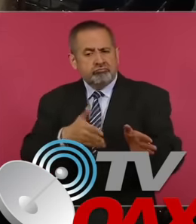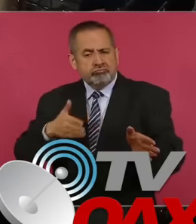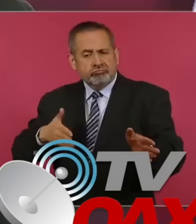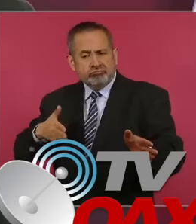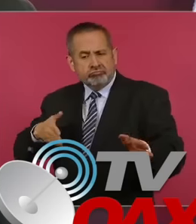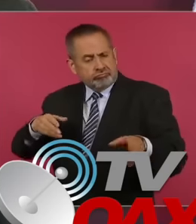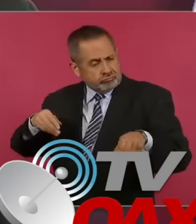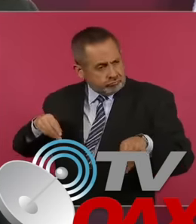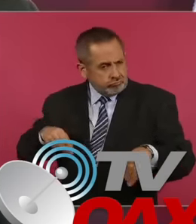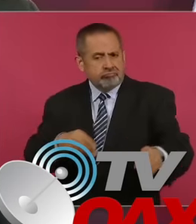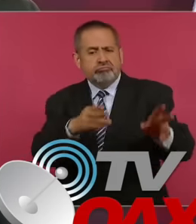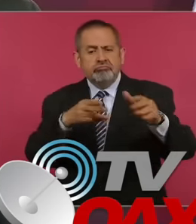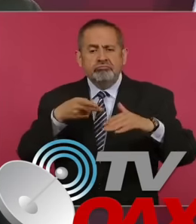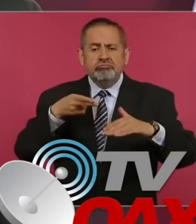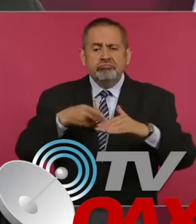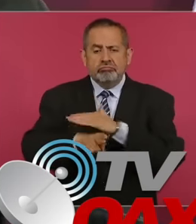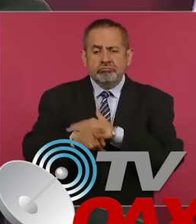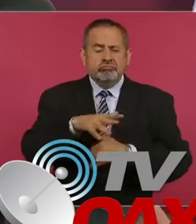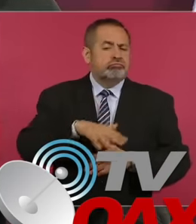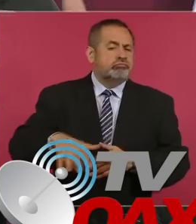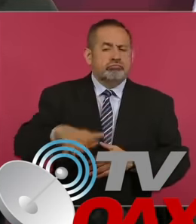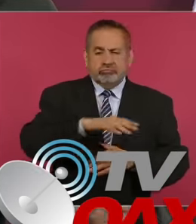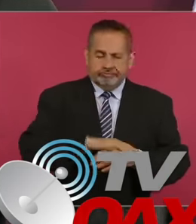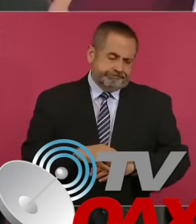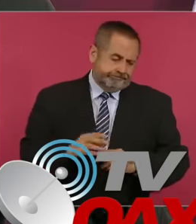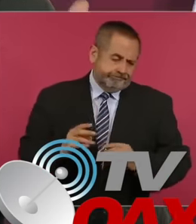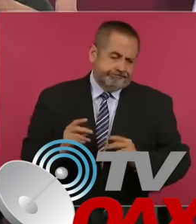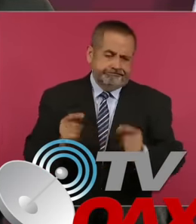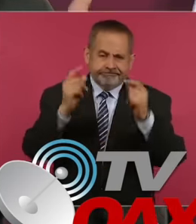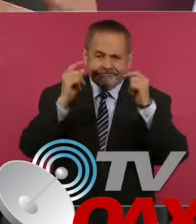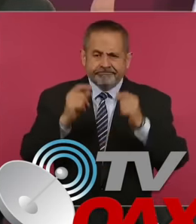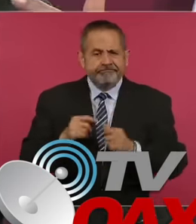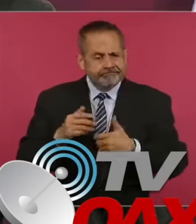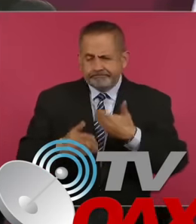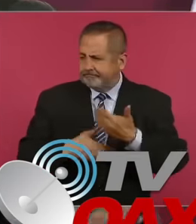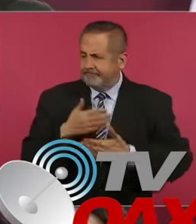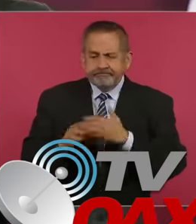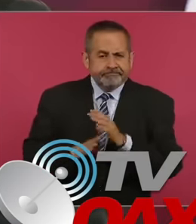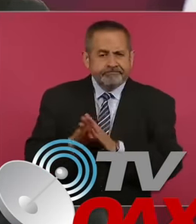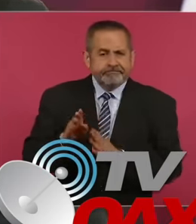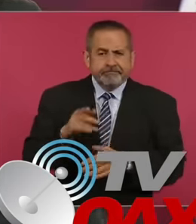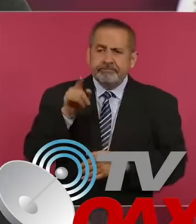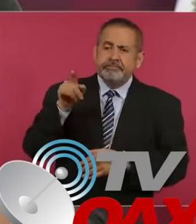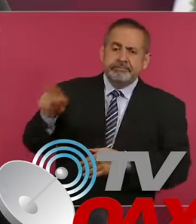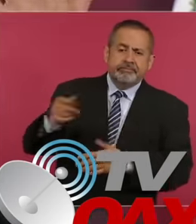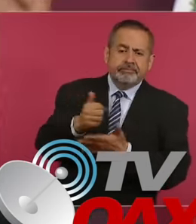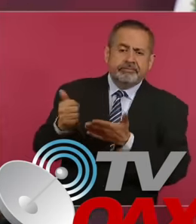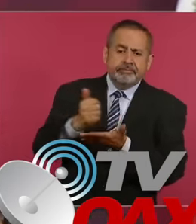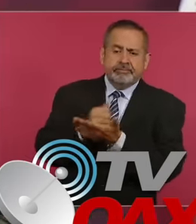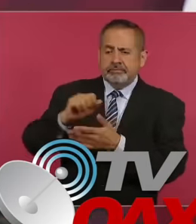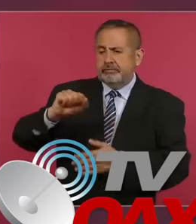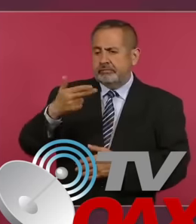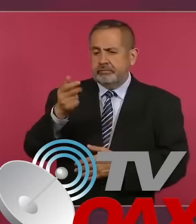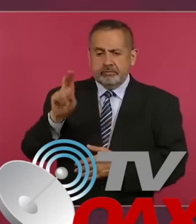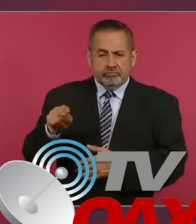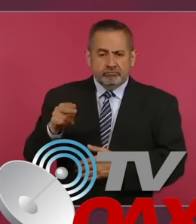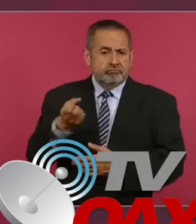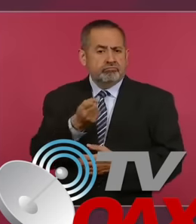metro y se reactivó en aquel entonces Ciudad Sahagún y fueron muchos